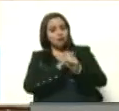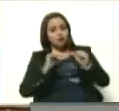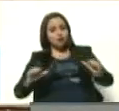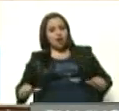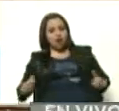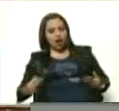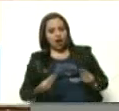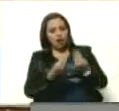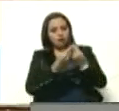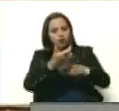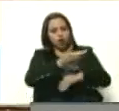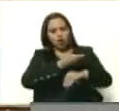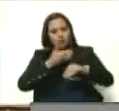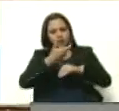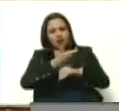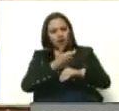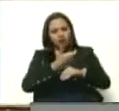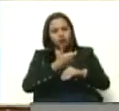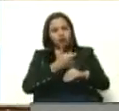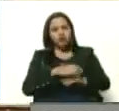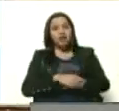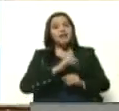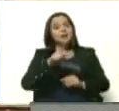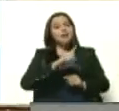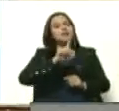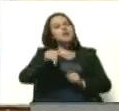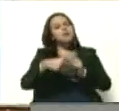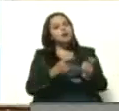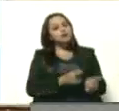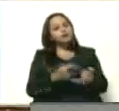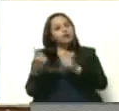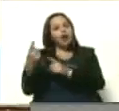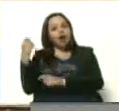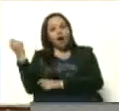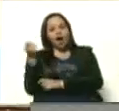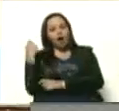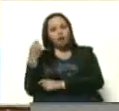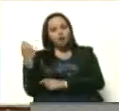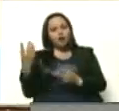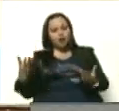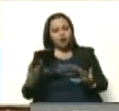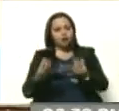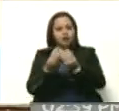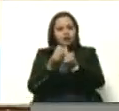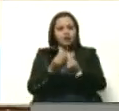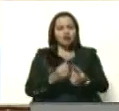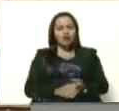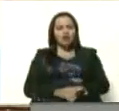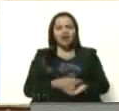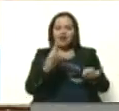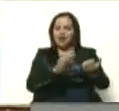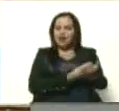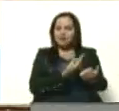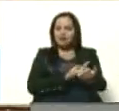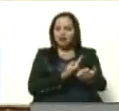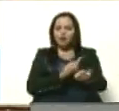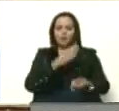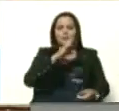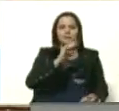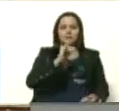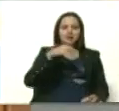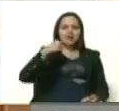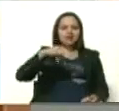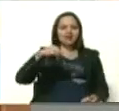al gobernador Primitivo Cedeño y voy a estar también en el estado Apure acompañando a nuestro hermano Eduardo